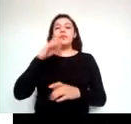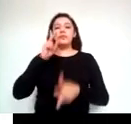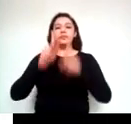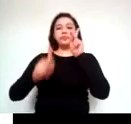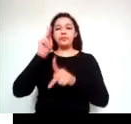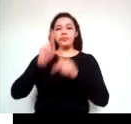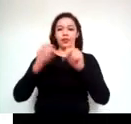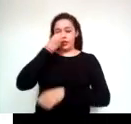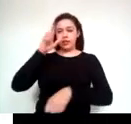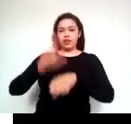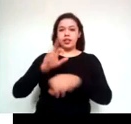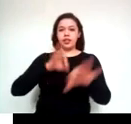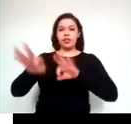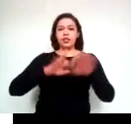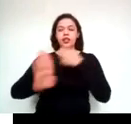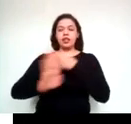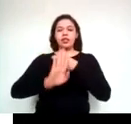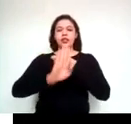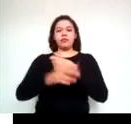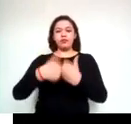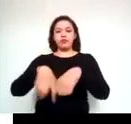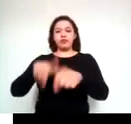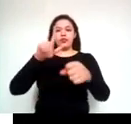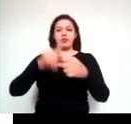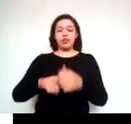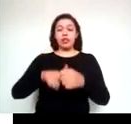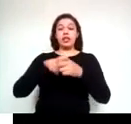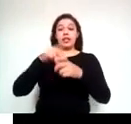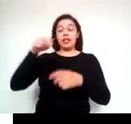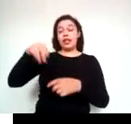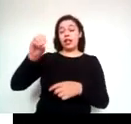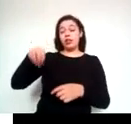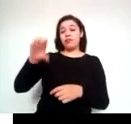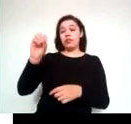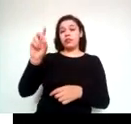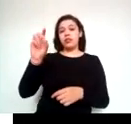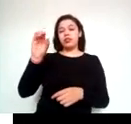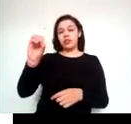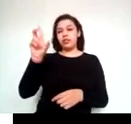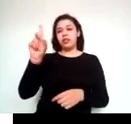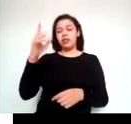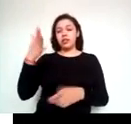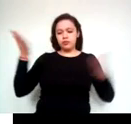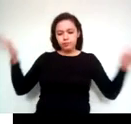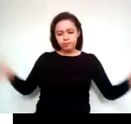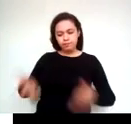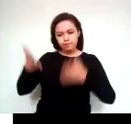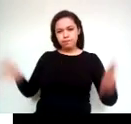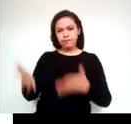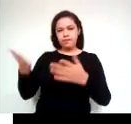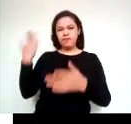Secretaría de Trabajo y Previsión Social es quien impulsa la NOM 035. Como les comentaba hace un momento,